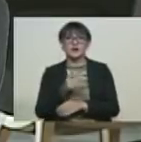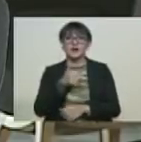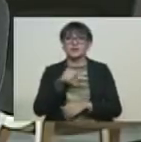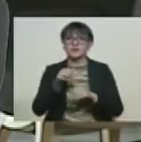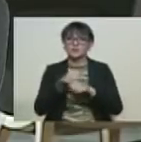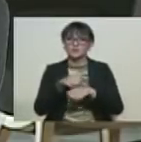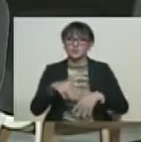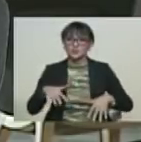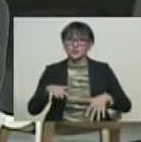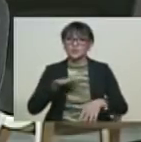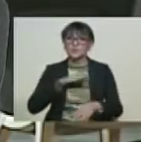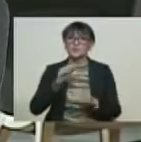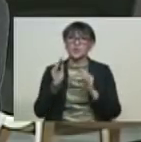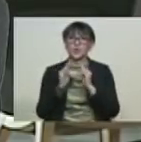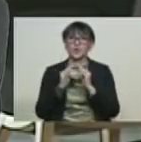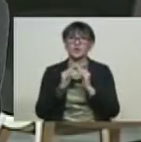estructura del hogar.